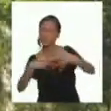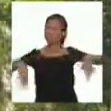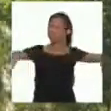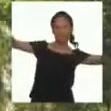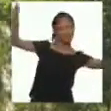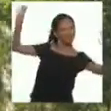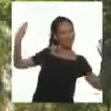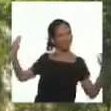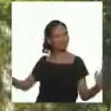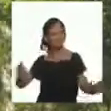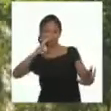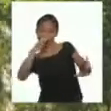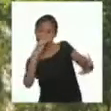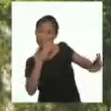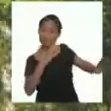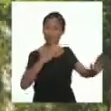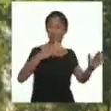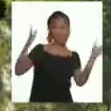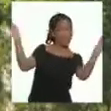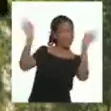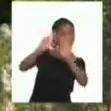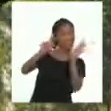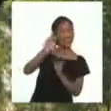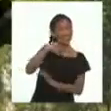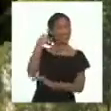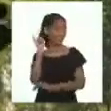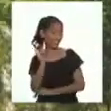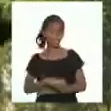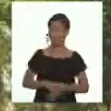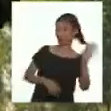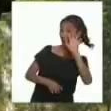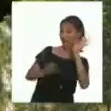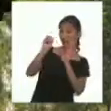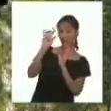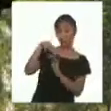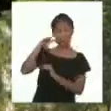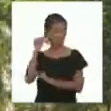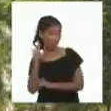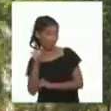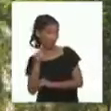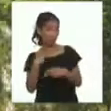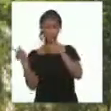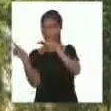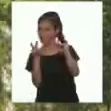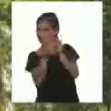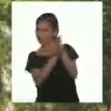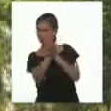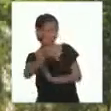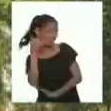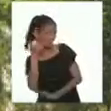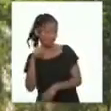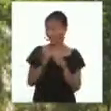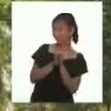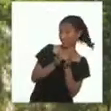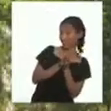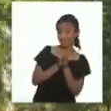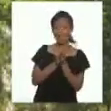¡Hermosas plumas de papagayo! ¡Hola, Techi! ¡Hola, Linda! ¡Qué gusto me da que me